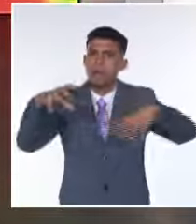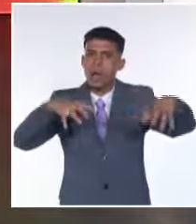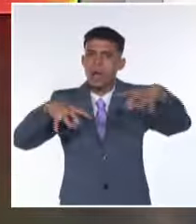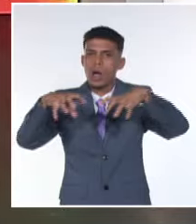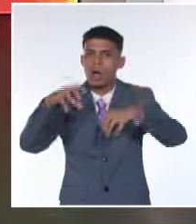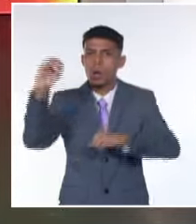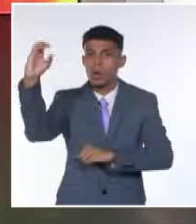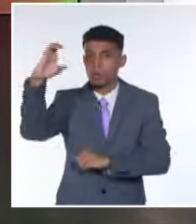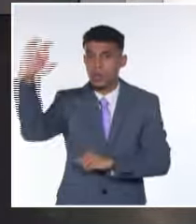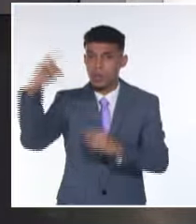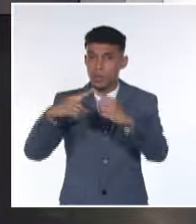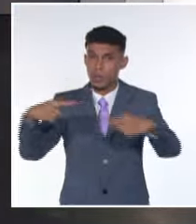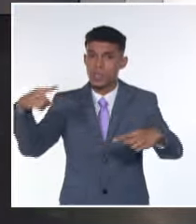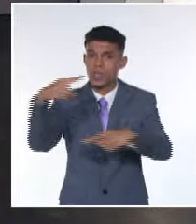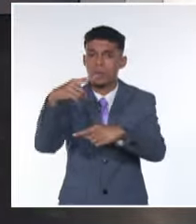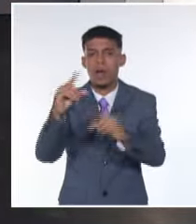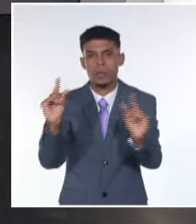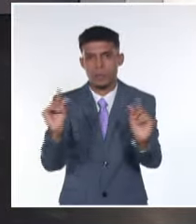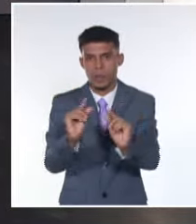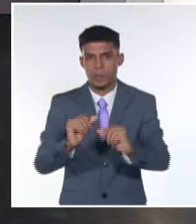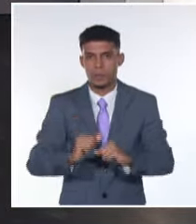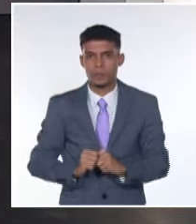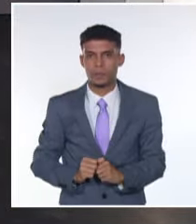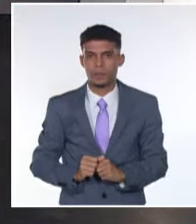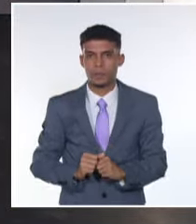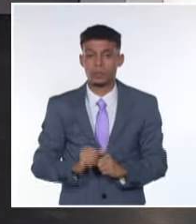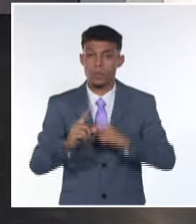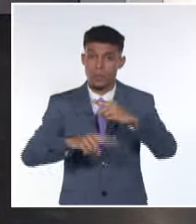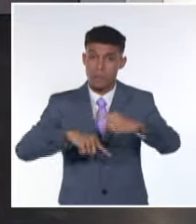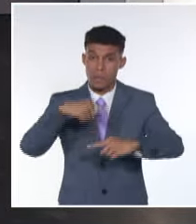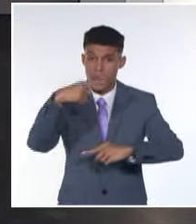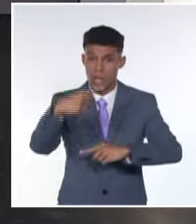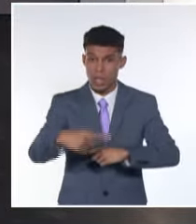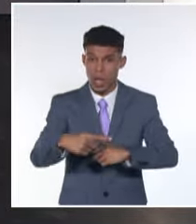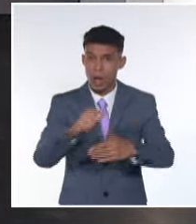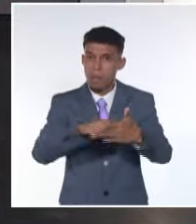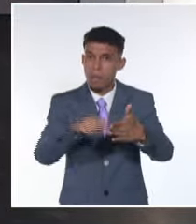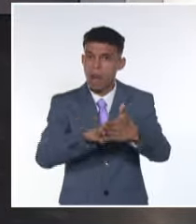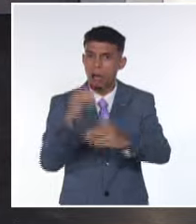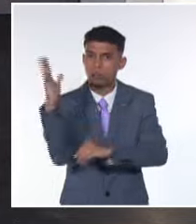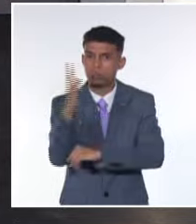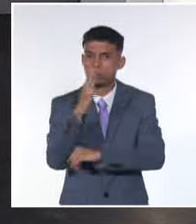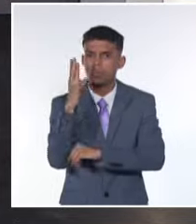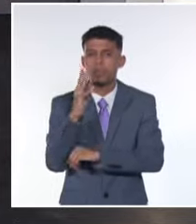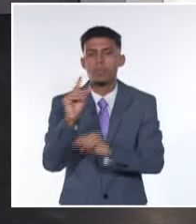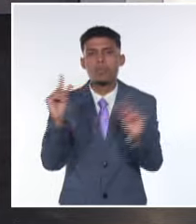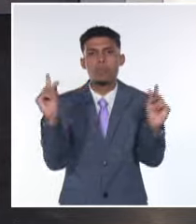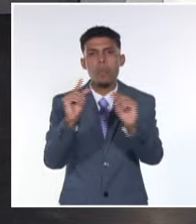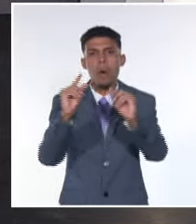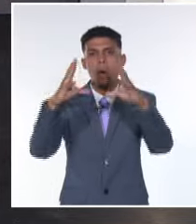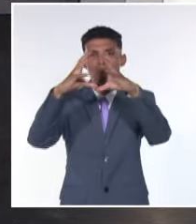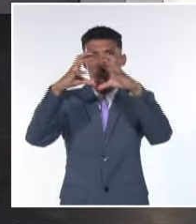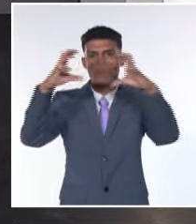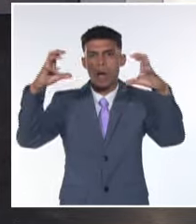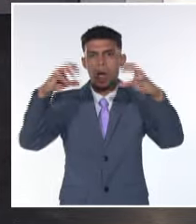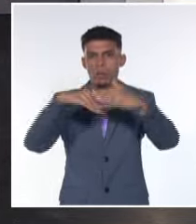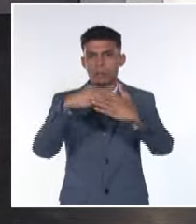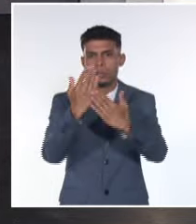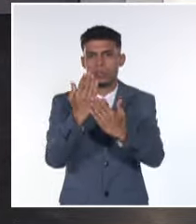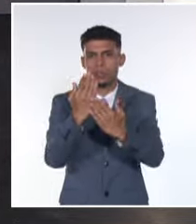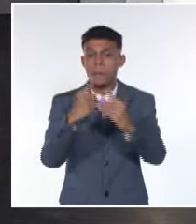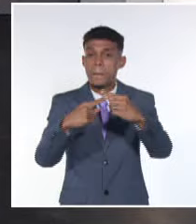sobre todo, resultan más escasas. Para la próxima jornada, pues podremos tener predominio de poca nubosidad para la primera parte del día, sobre todo al